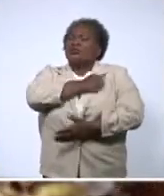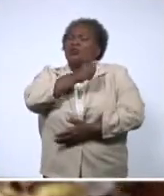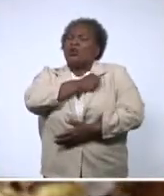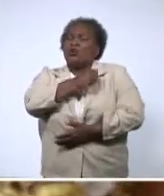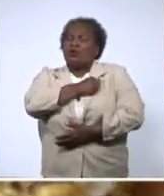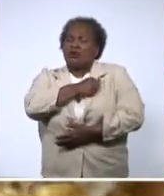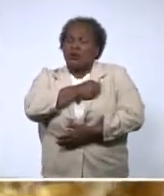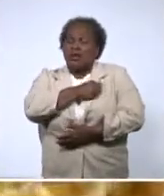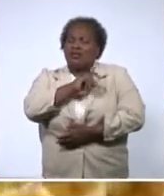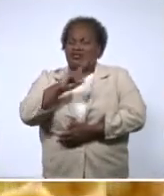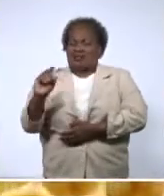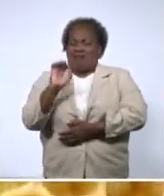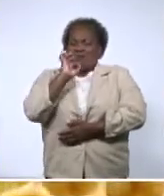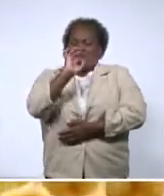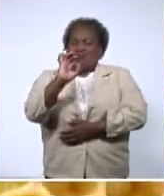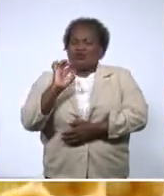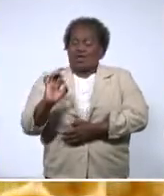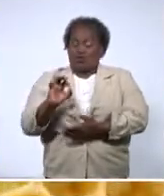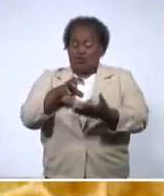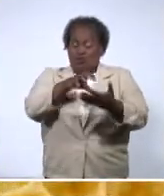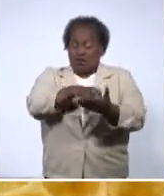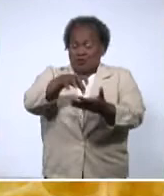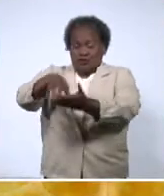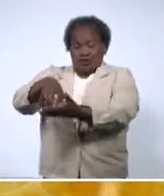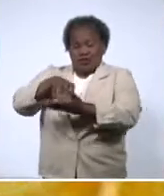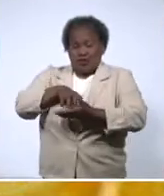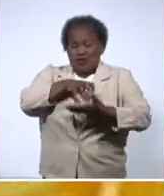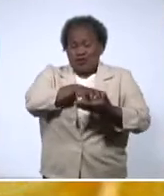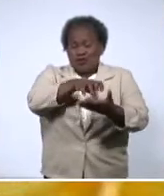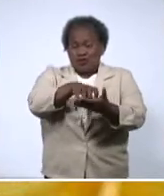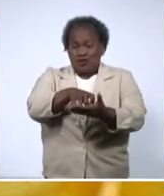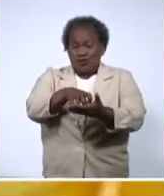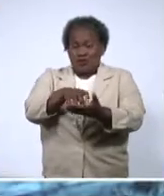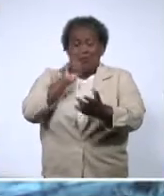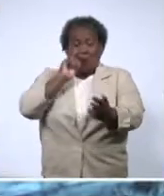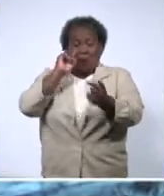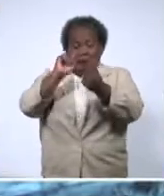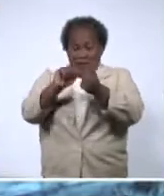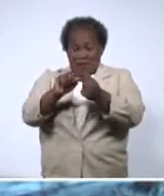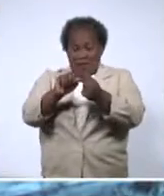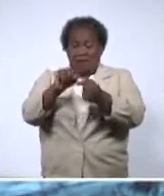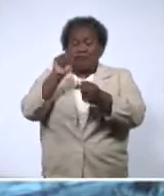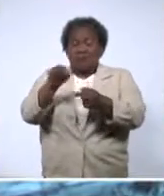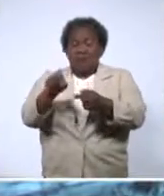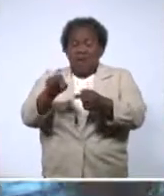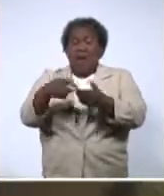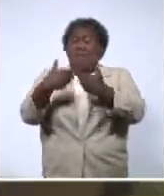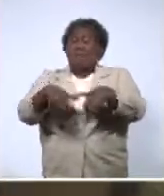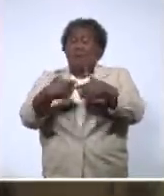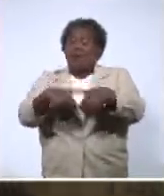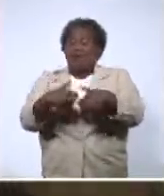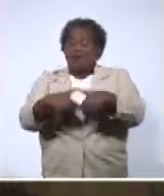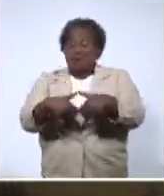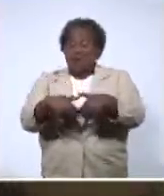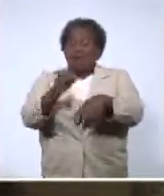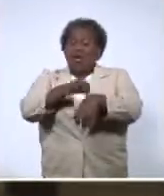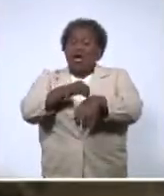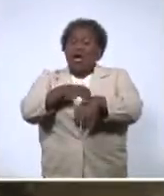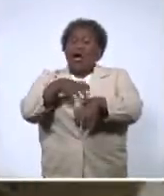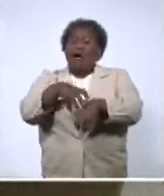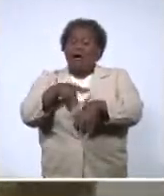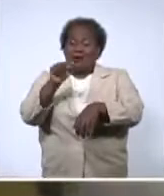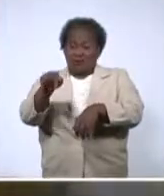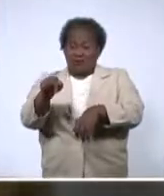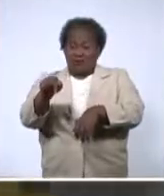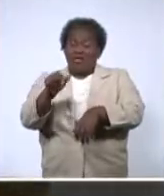cobertura del 100% de centros destinados a la producción de abejas reinas. Aunque es la cosecha de fin de año la que concreta el